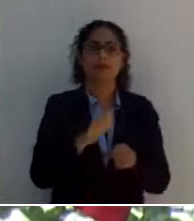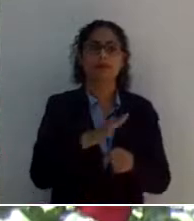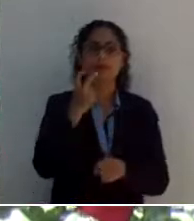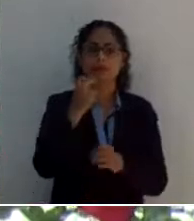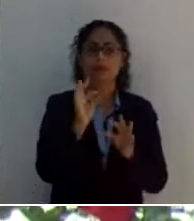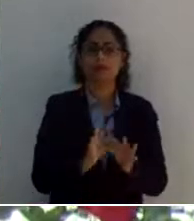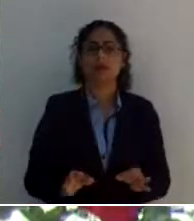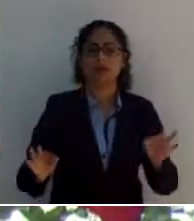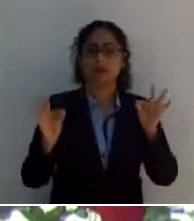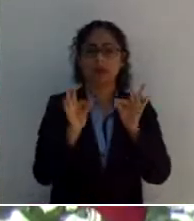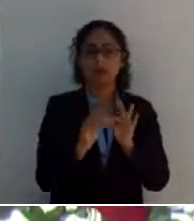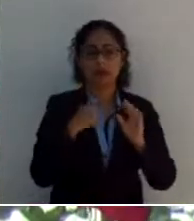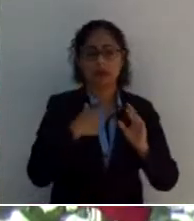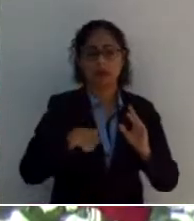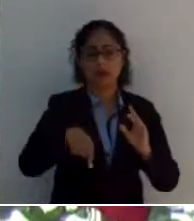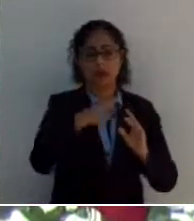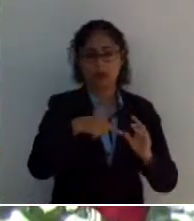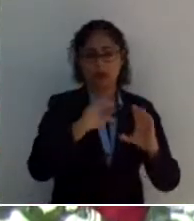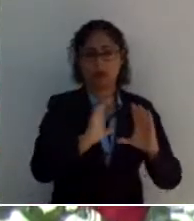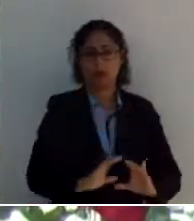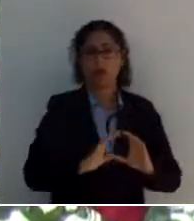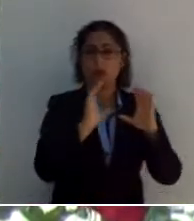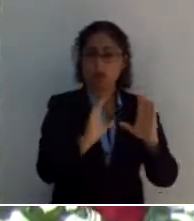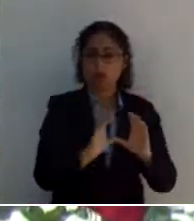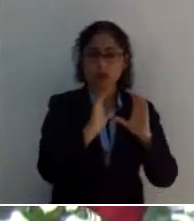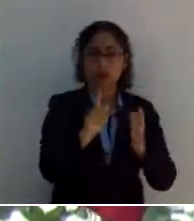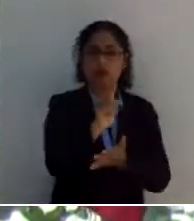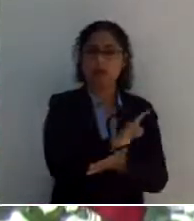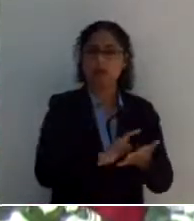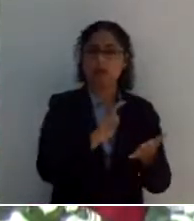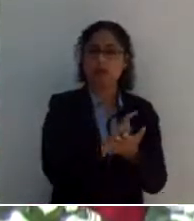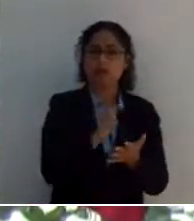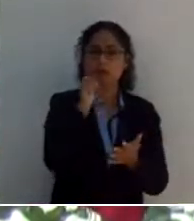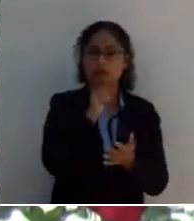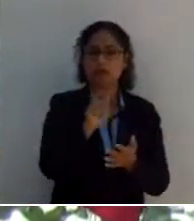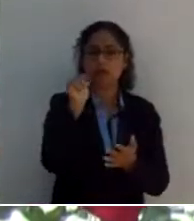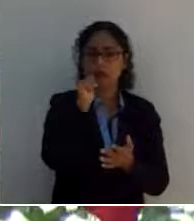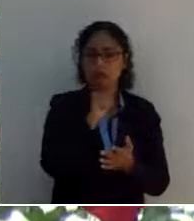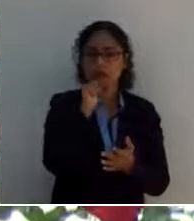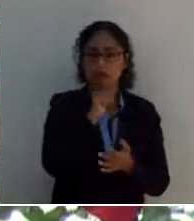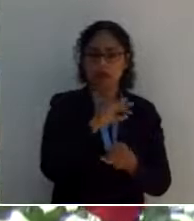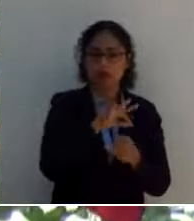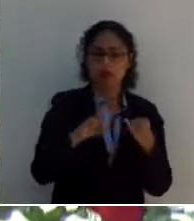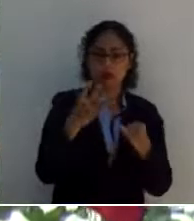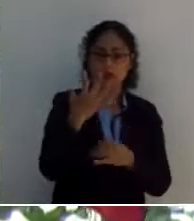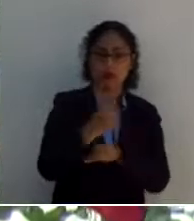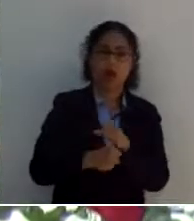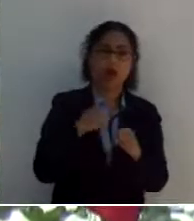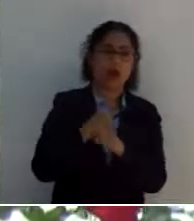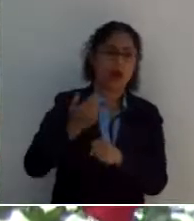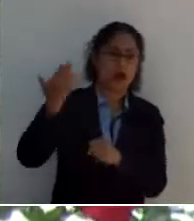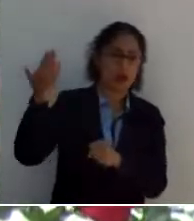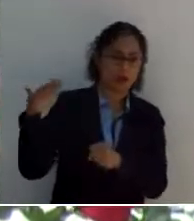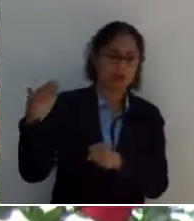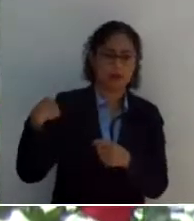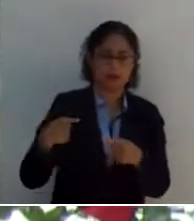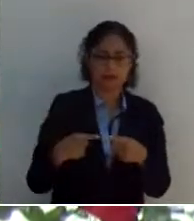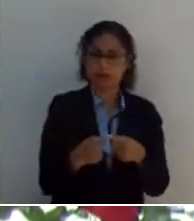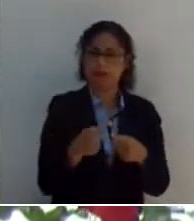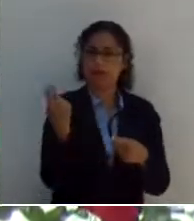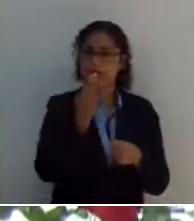es importante que cuidemos, y a eso nos hemos dedicado durante estos últimos 5 años,